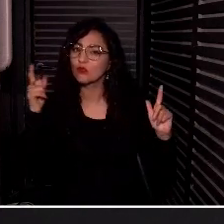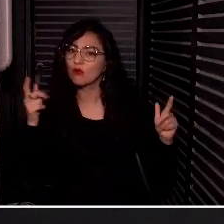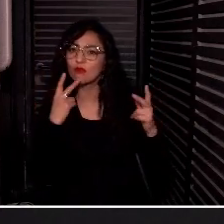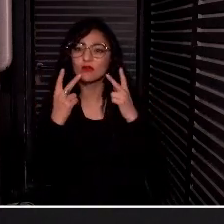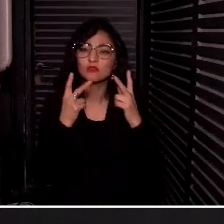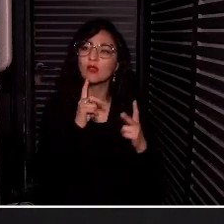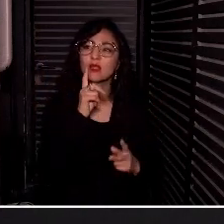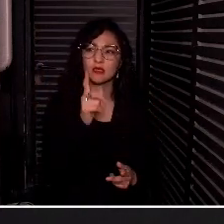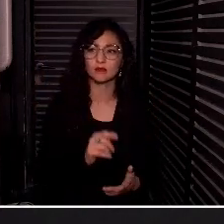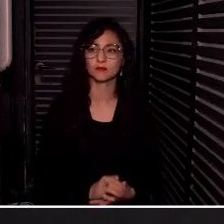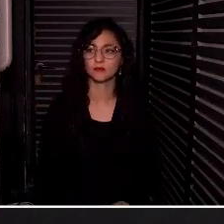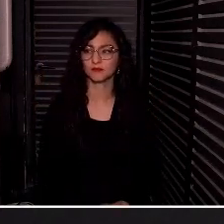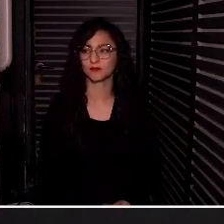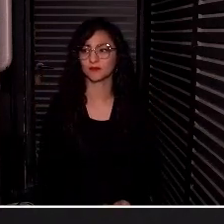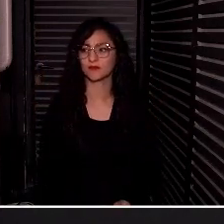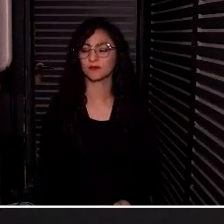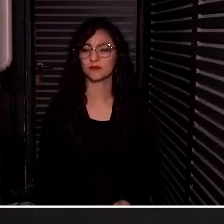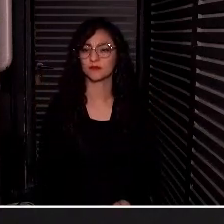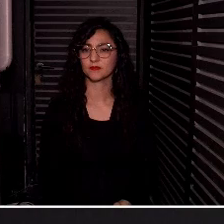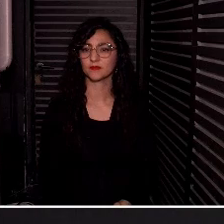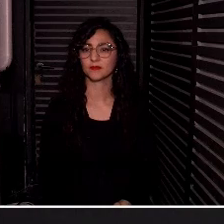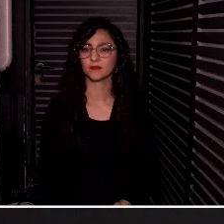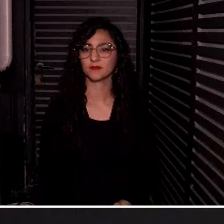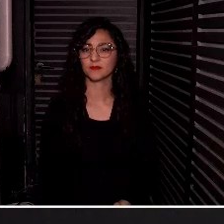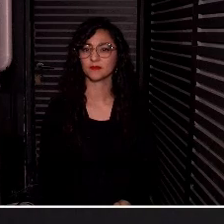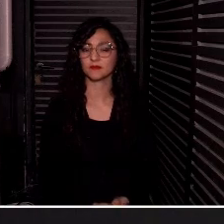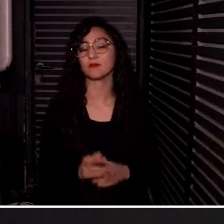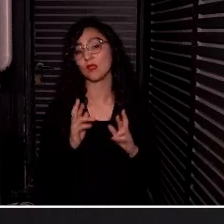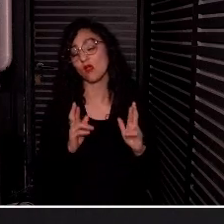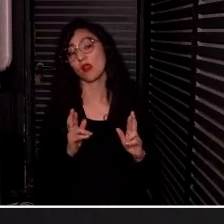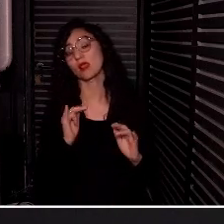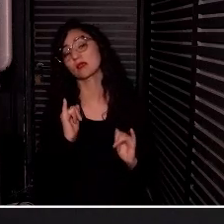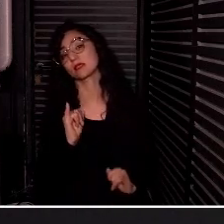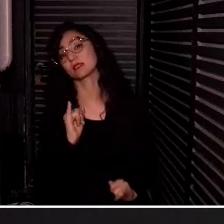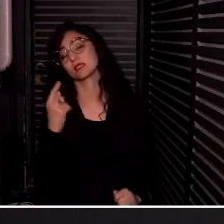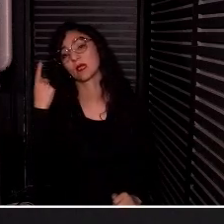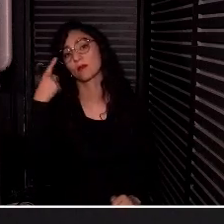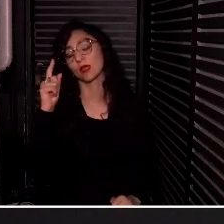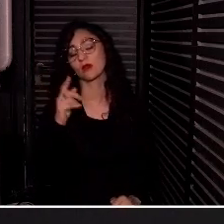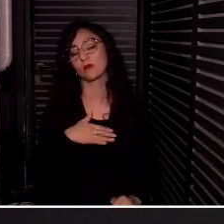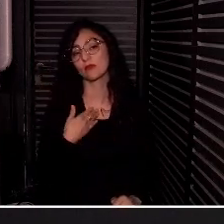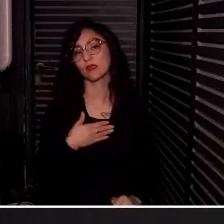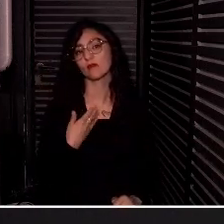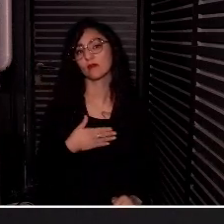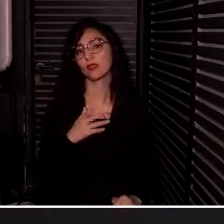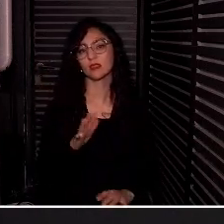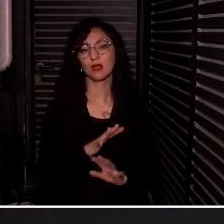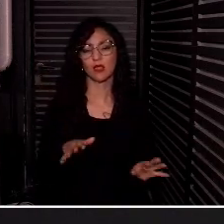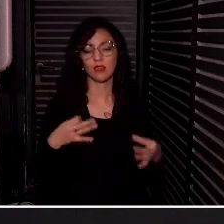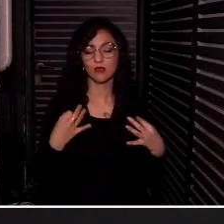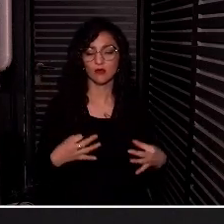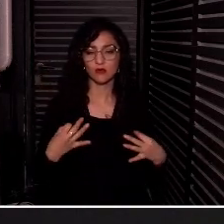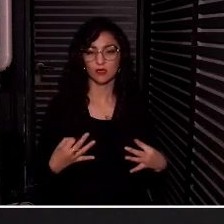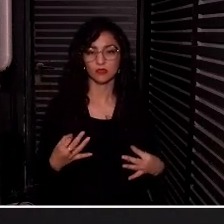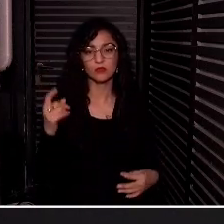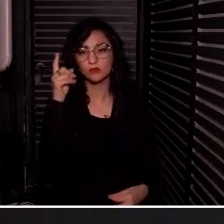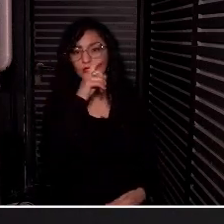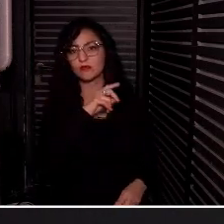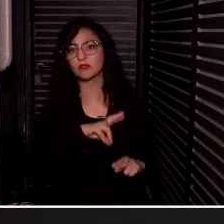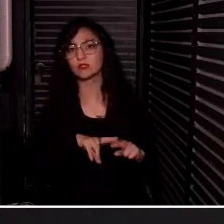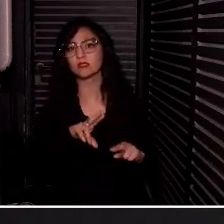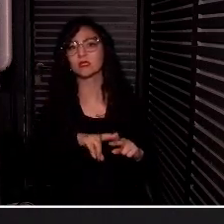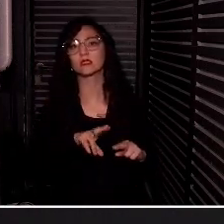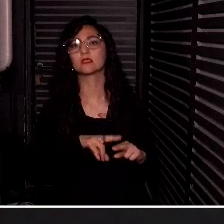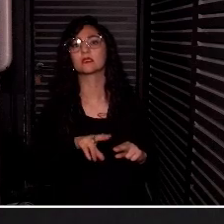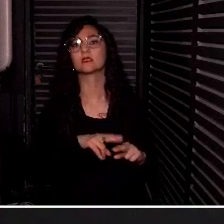día entonces ojalá que sí pero lamentablemente nada concreto y muy difícil de articular redal